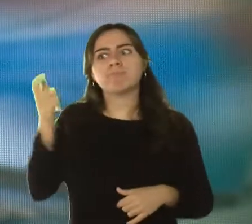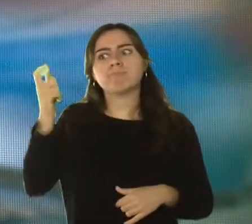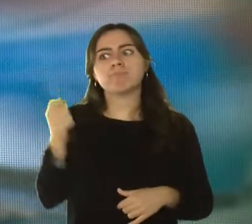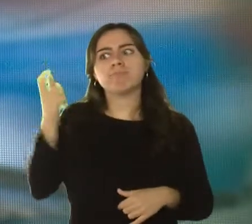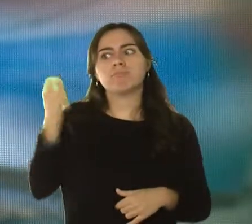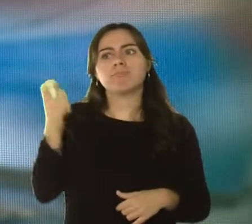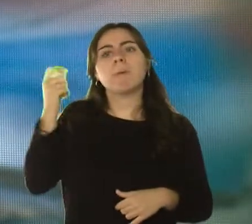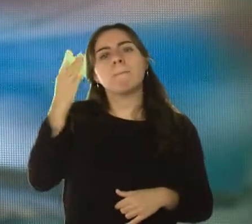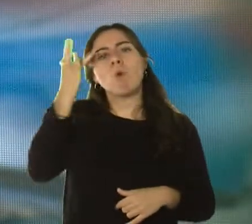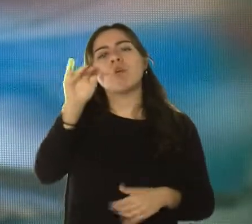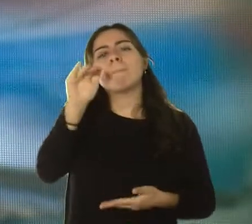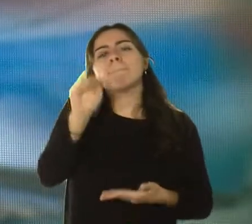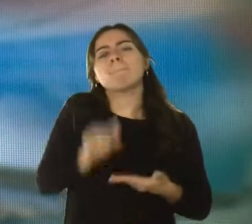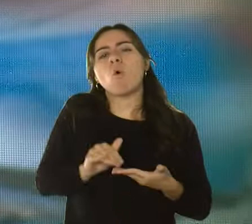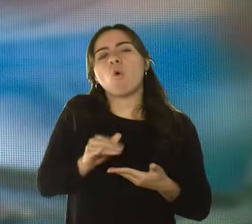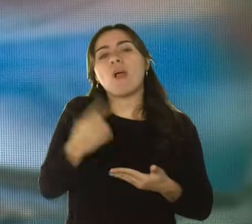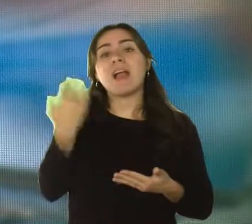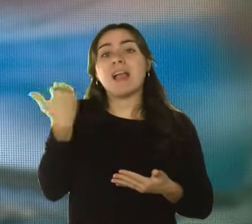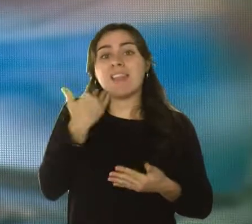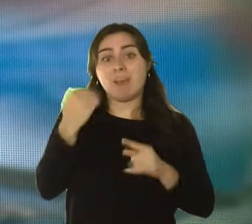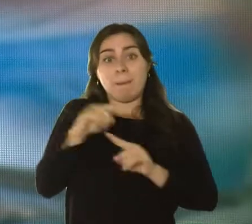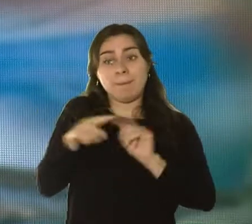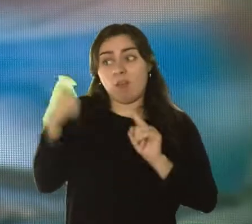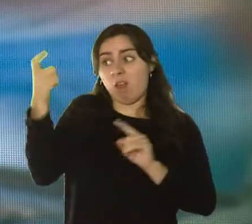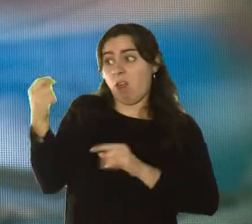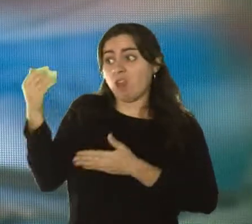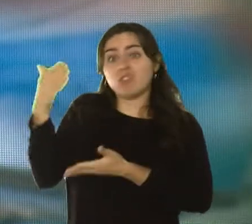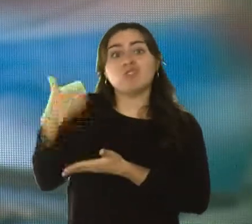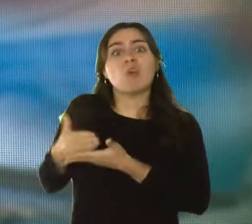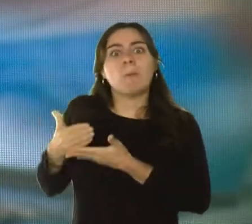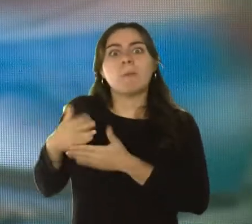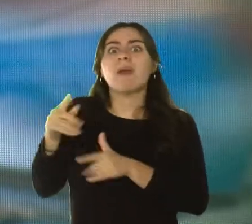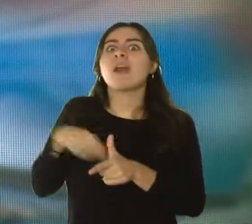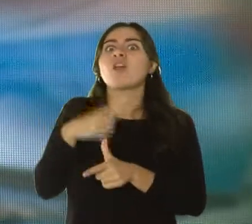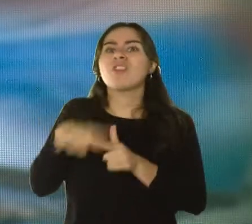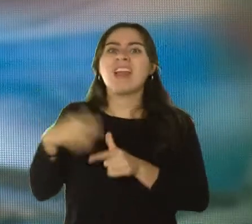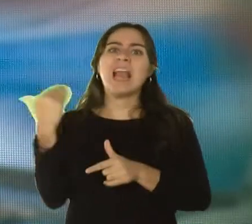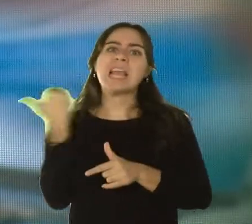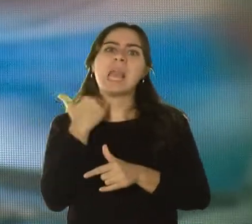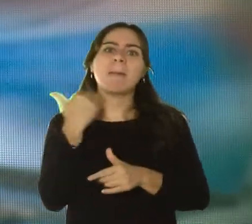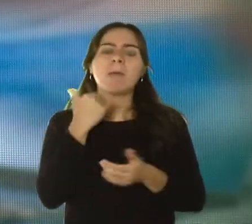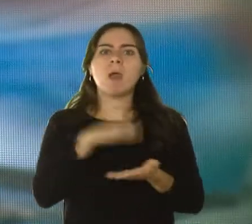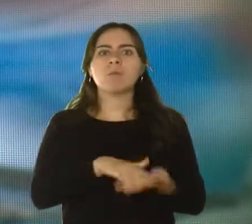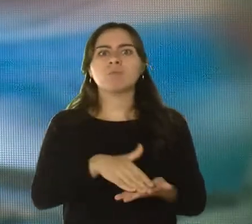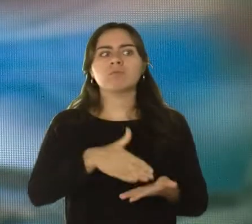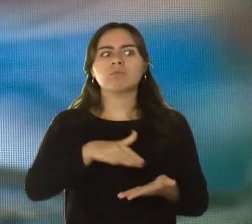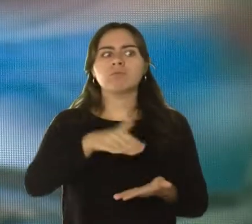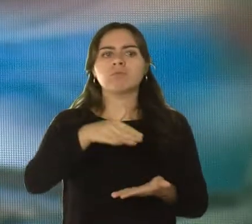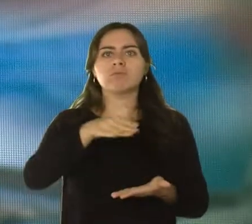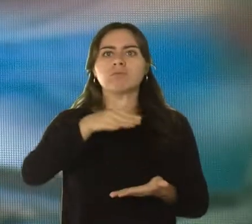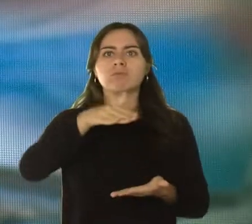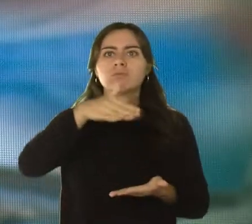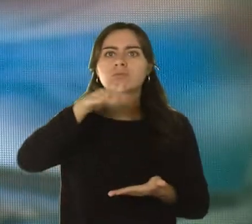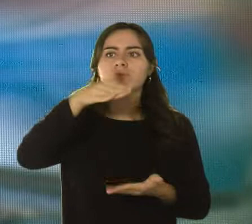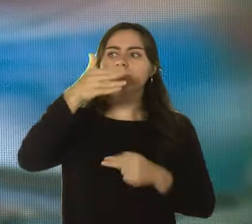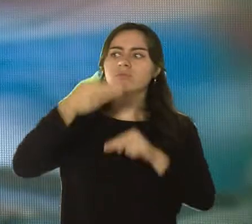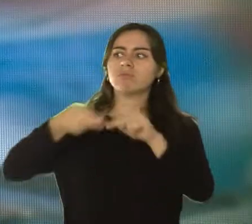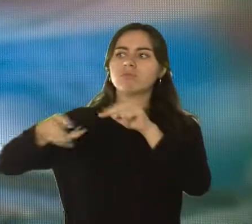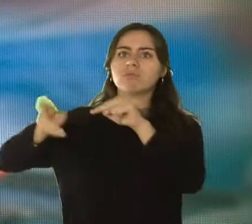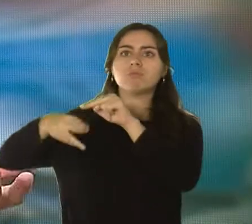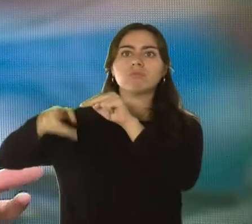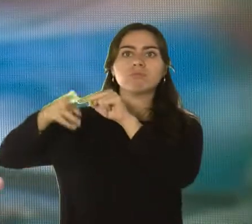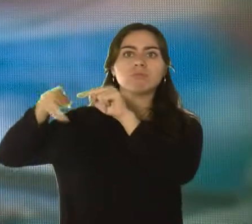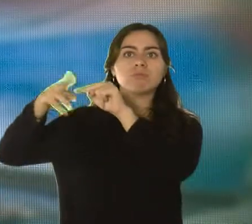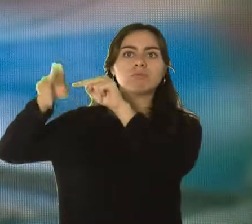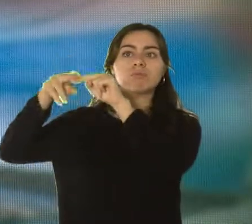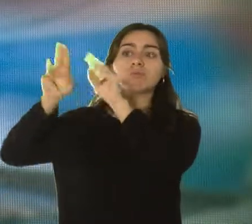viene al momento en que se acabe el PUA, el boom viene también al momento en que estas ayudas gubernamentales cesen de existir y